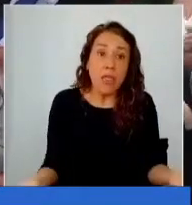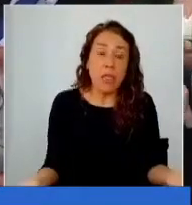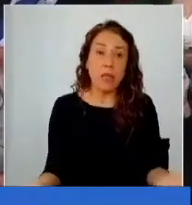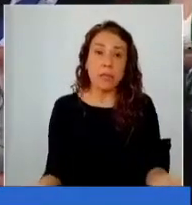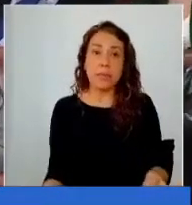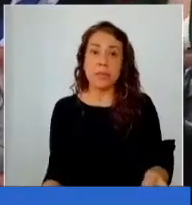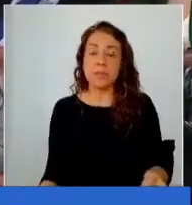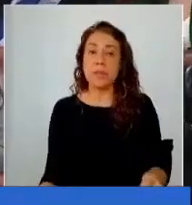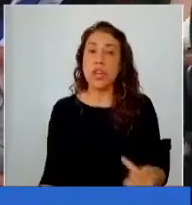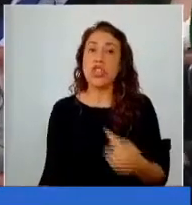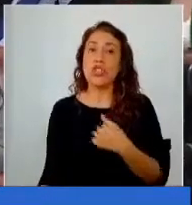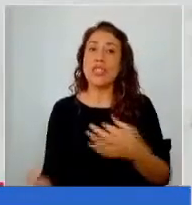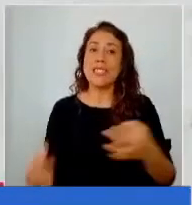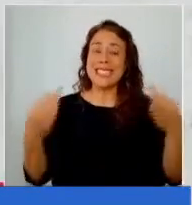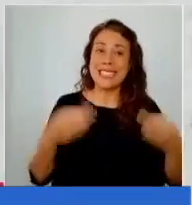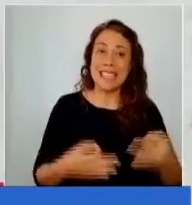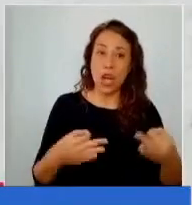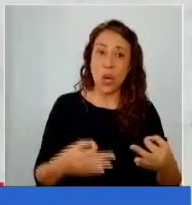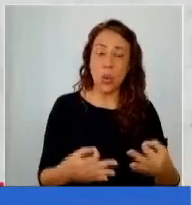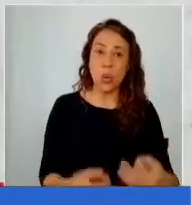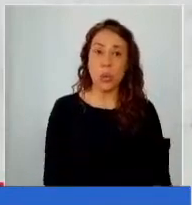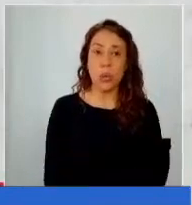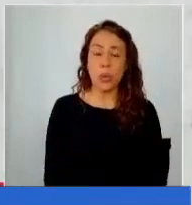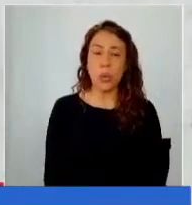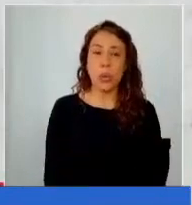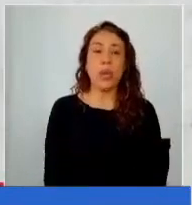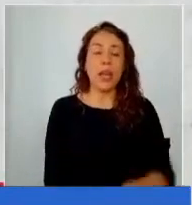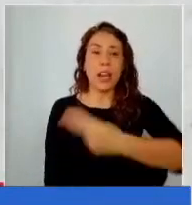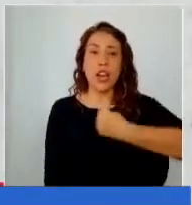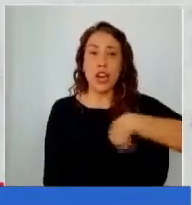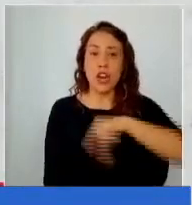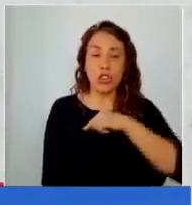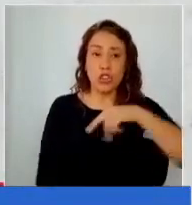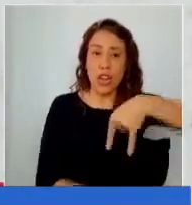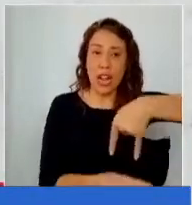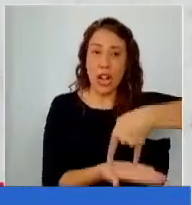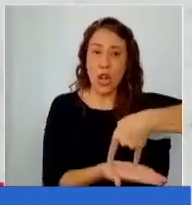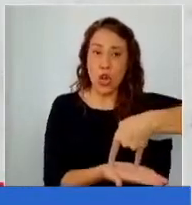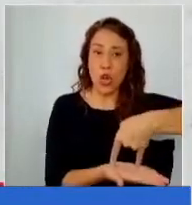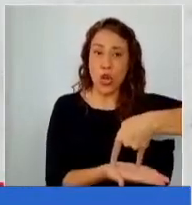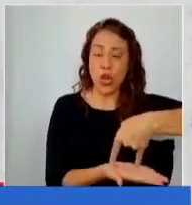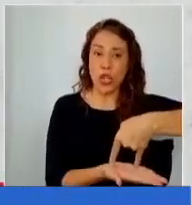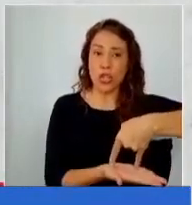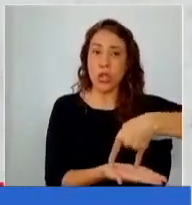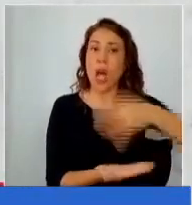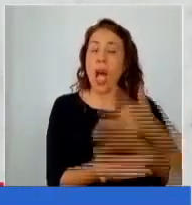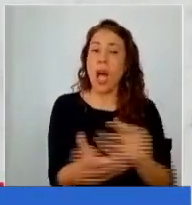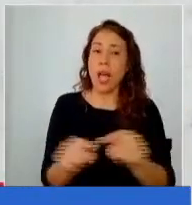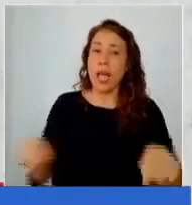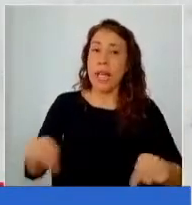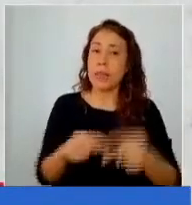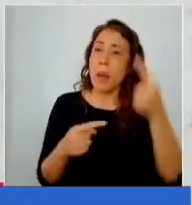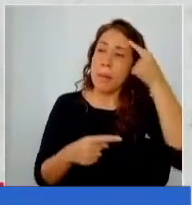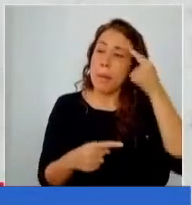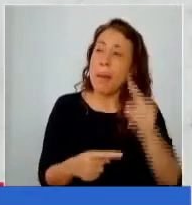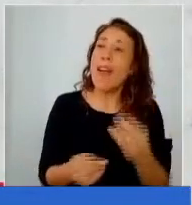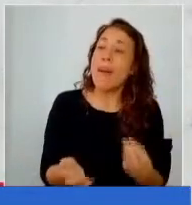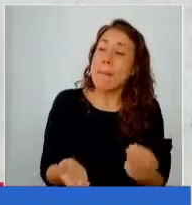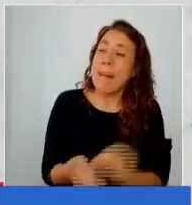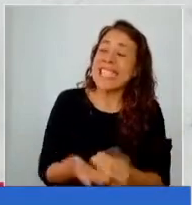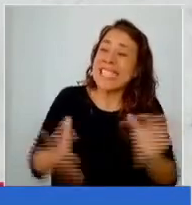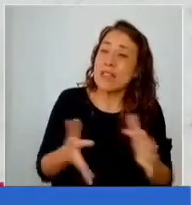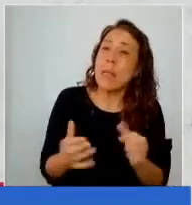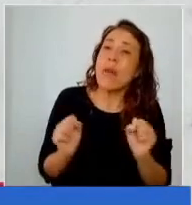convencido de que a nosotros en el congreso tenemos espacio para con fuerza adicional para recuperar el tiempo